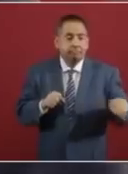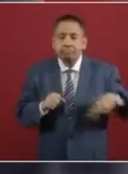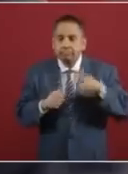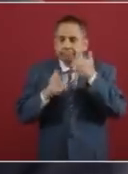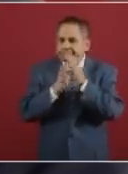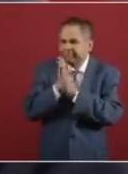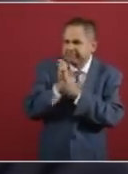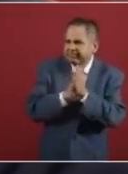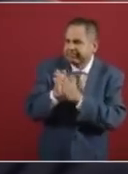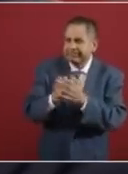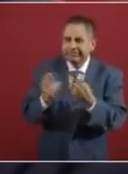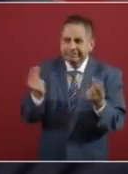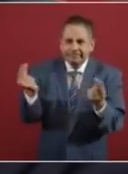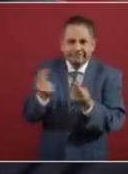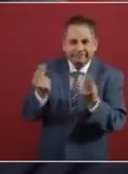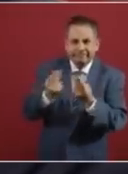manos